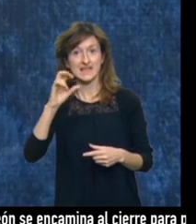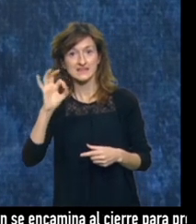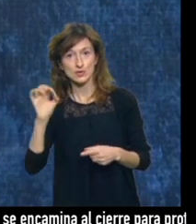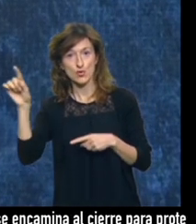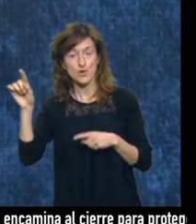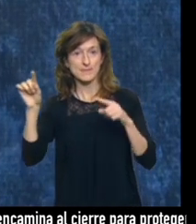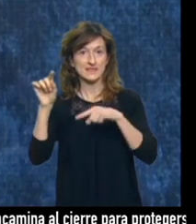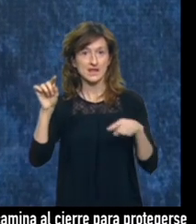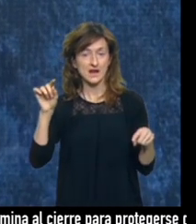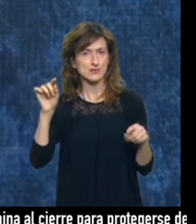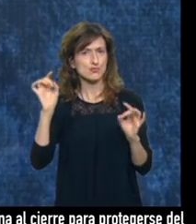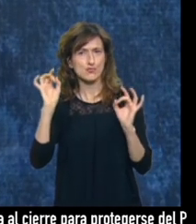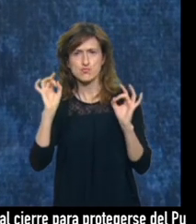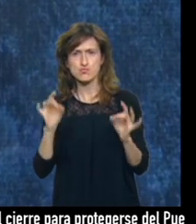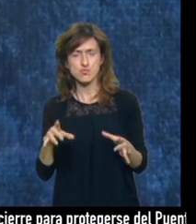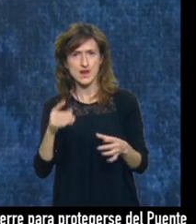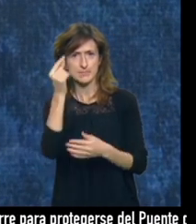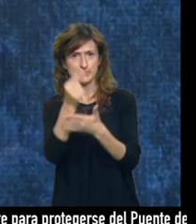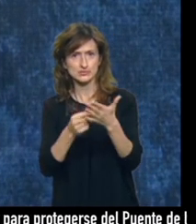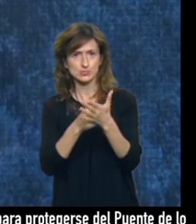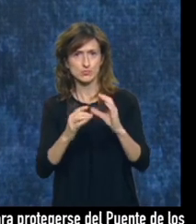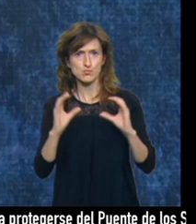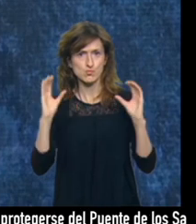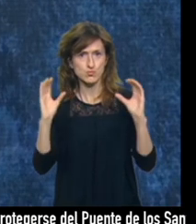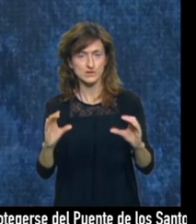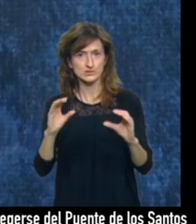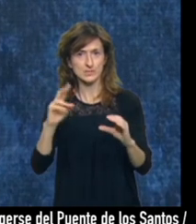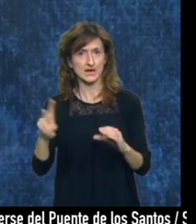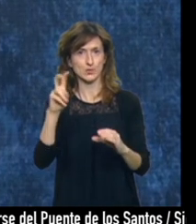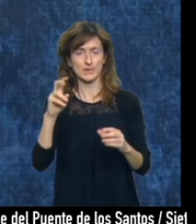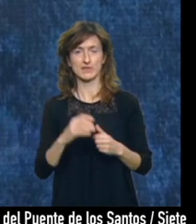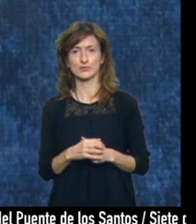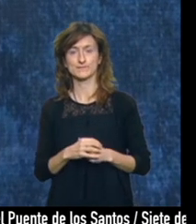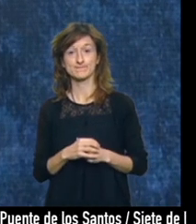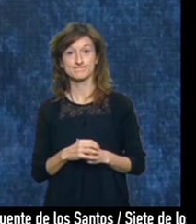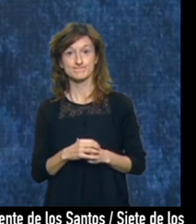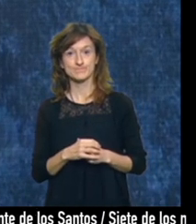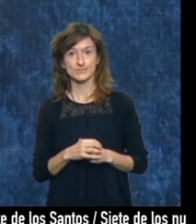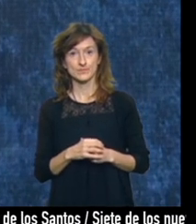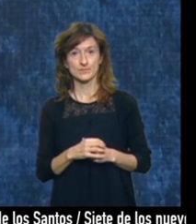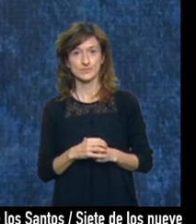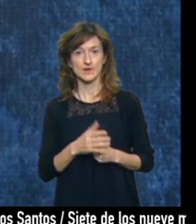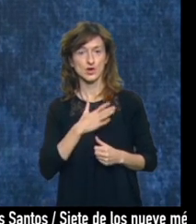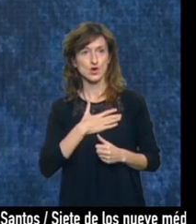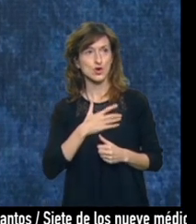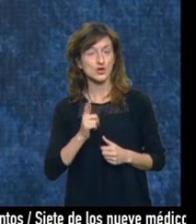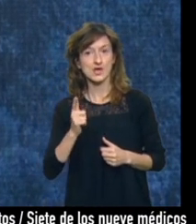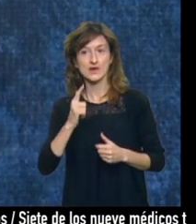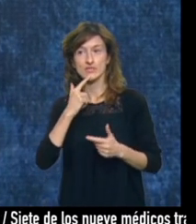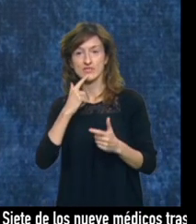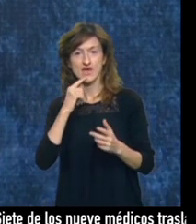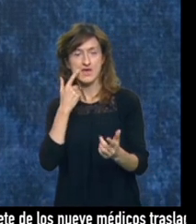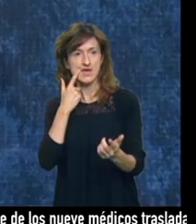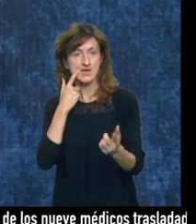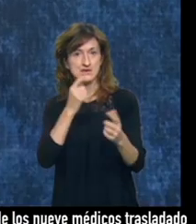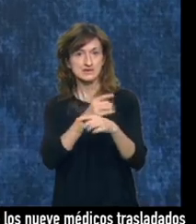Mediterráneo, tendrán el mismo peso presupuestario en el mecanismo de recuperación. No estamos por crear más focos artificiales de